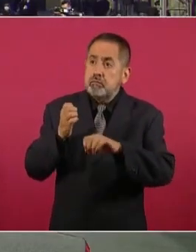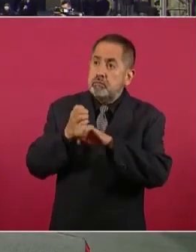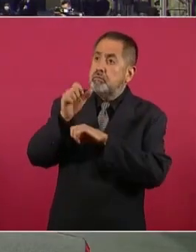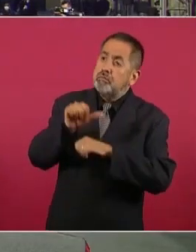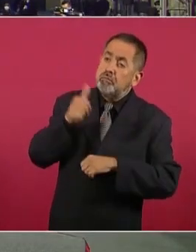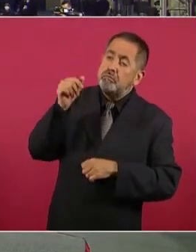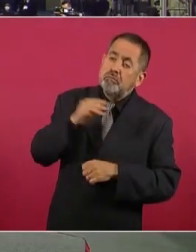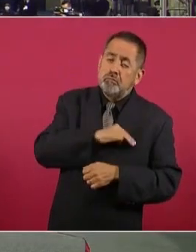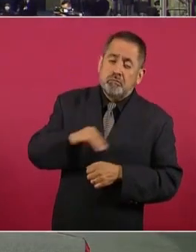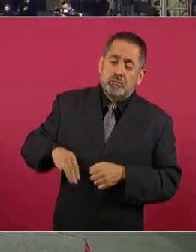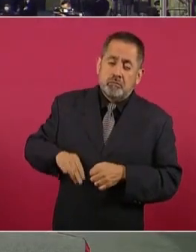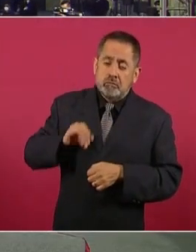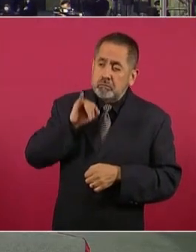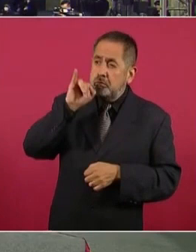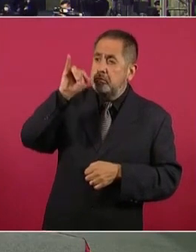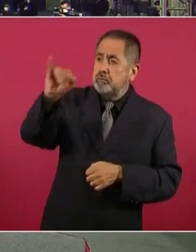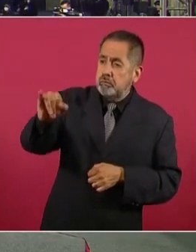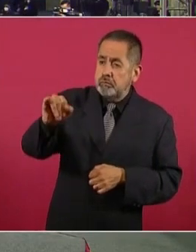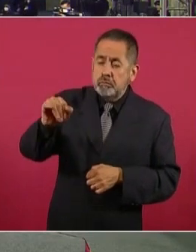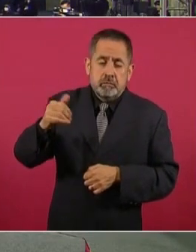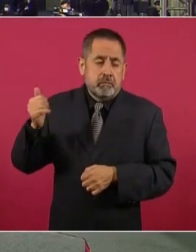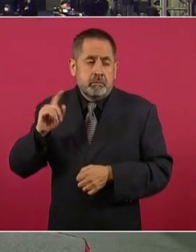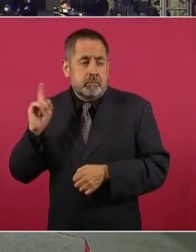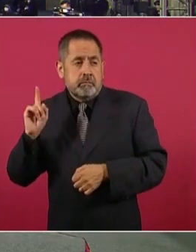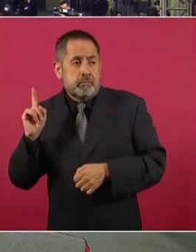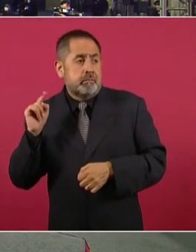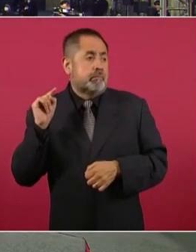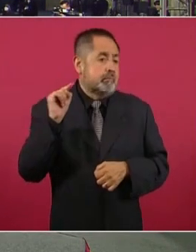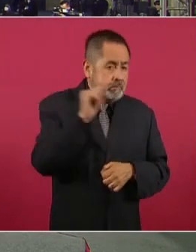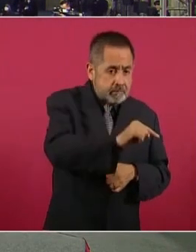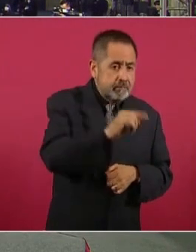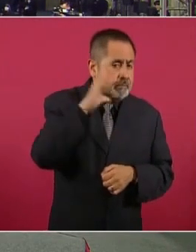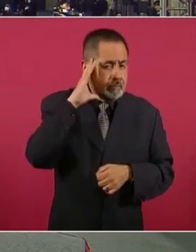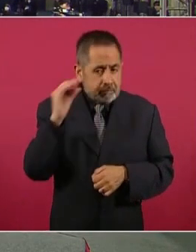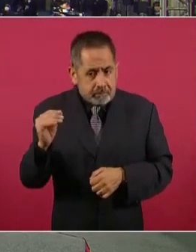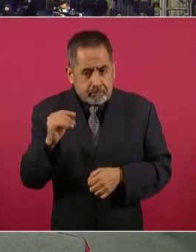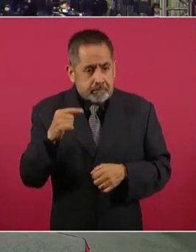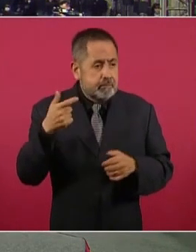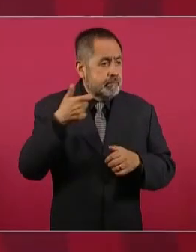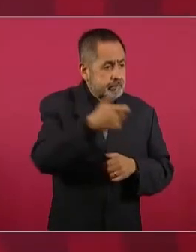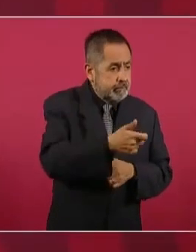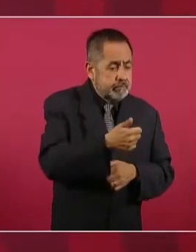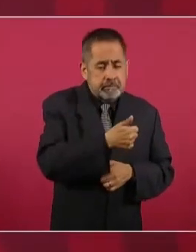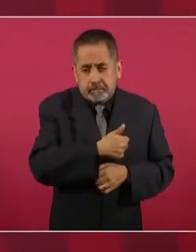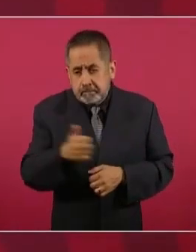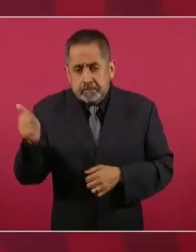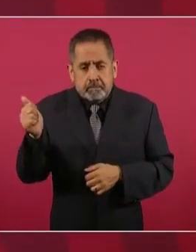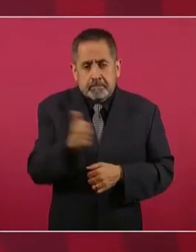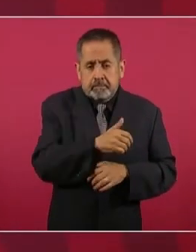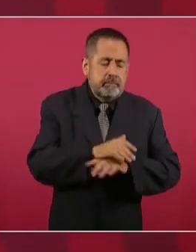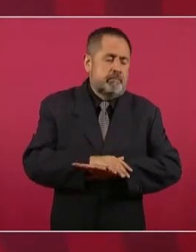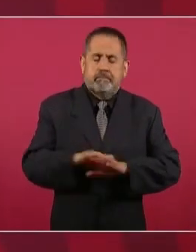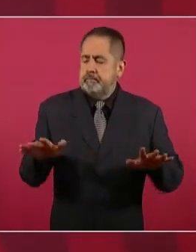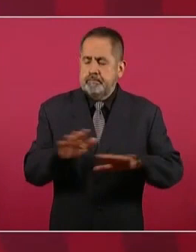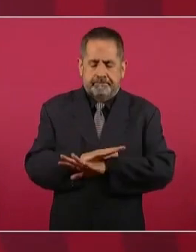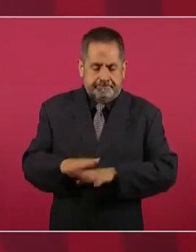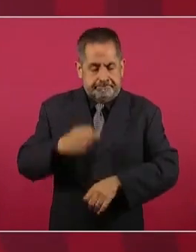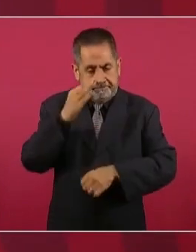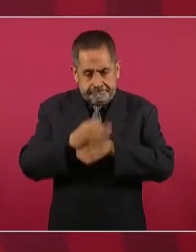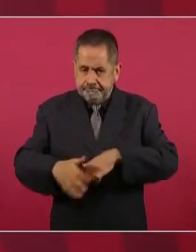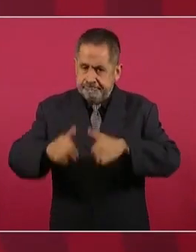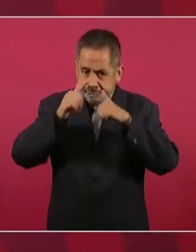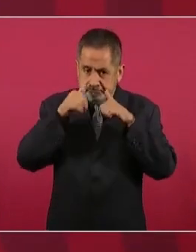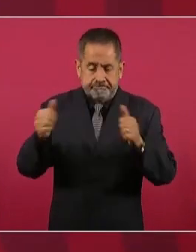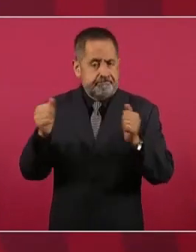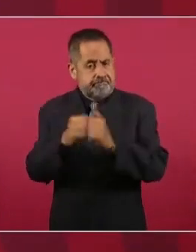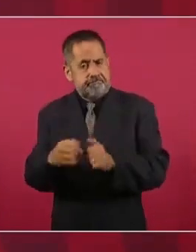de otros municipios a la ciudad de Colima para atenderse. Entonces, eso nos está permitiendo atender a todos de manera gratuita